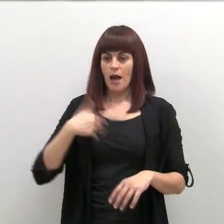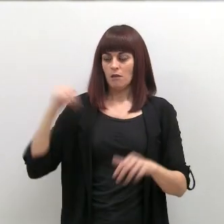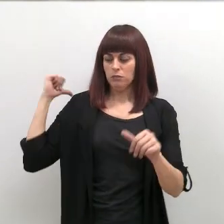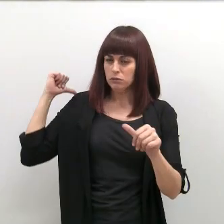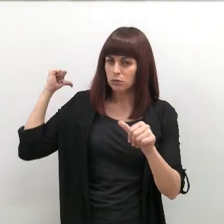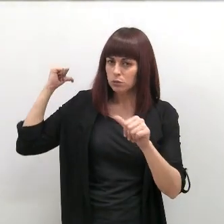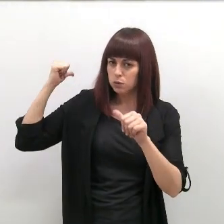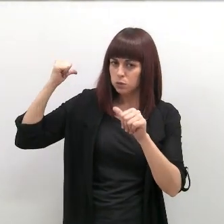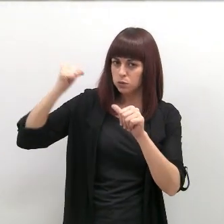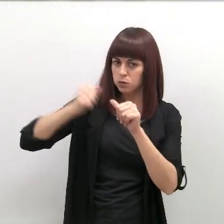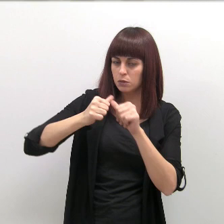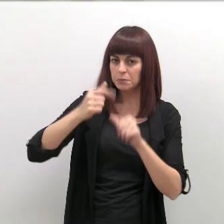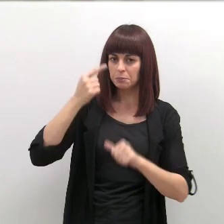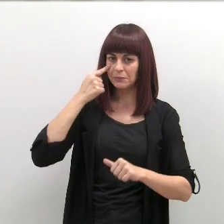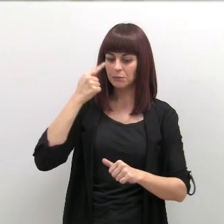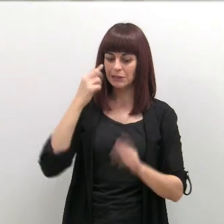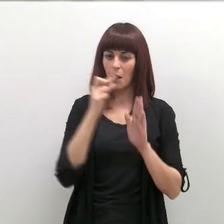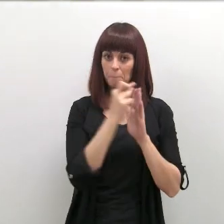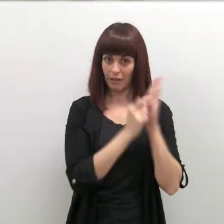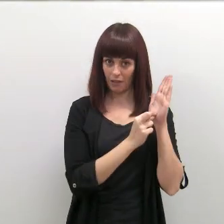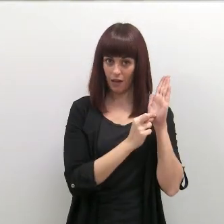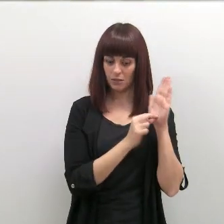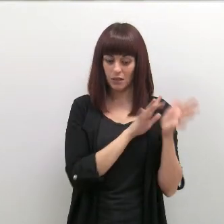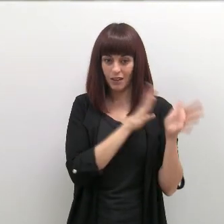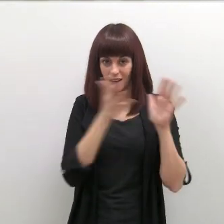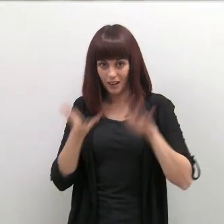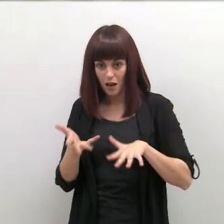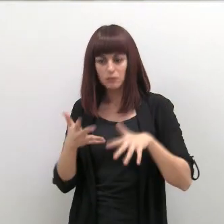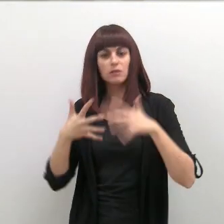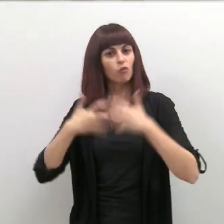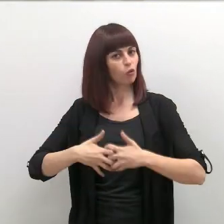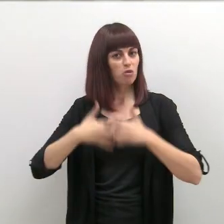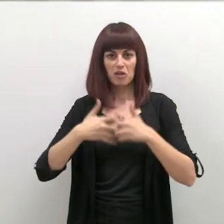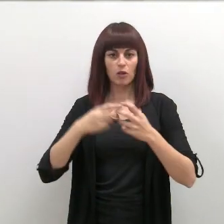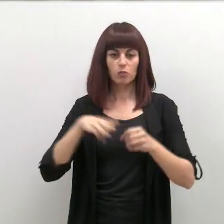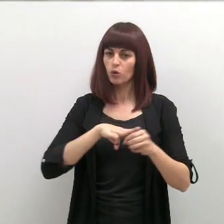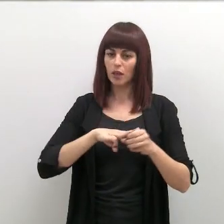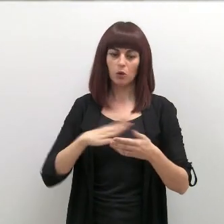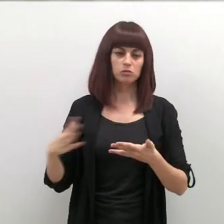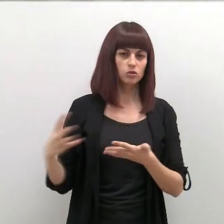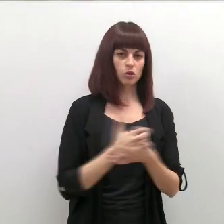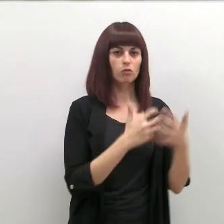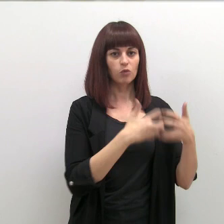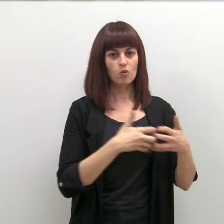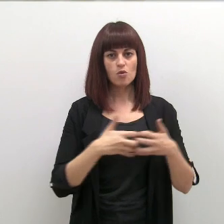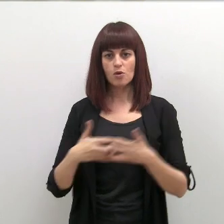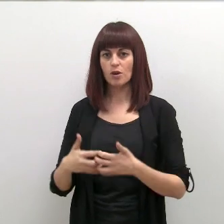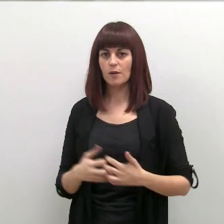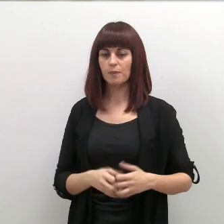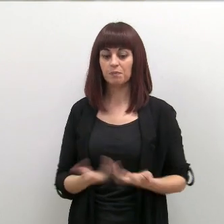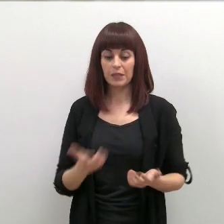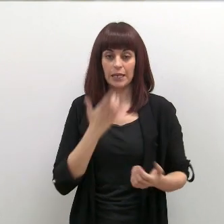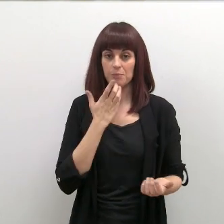llevamos, hemos visto como cuando se han tomado medidas han funcionado en todos los municipios donde se han tomado. Y